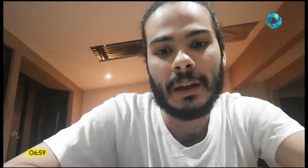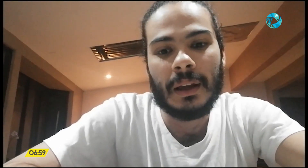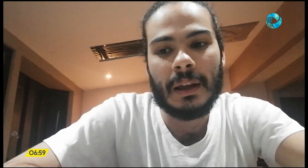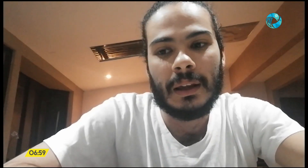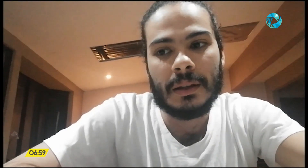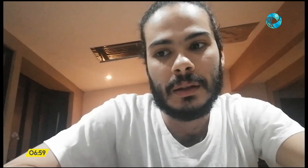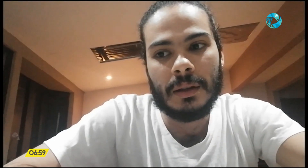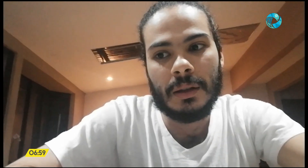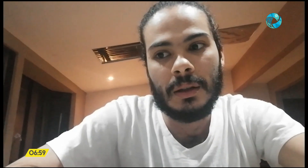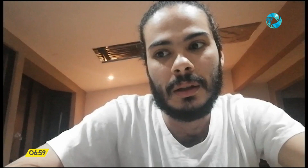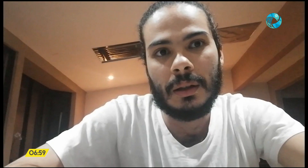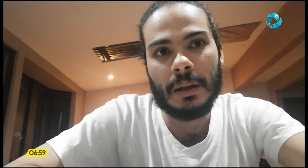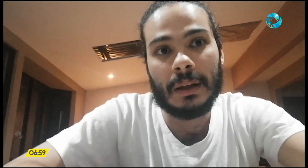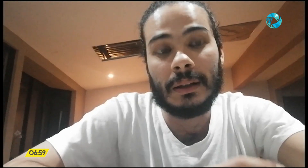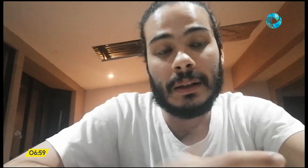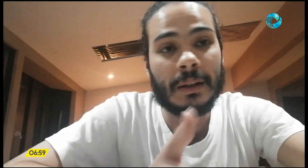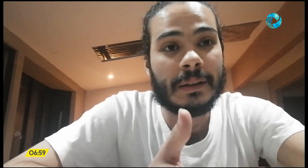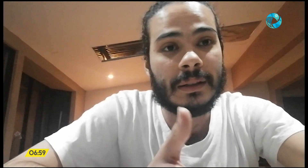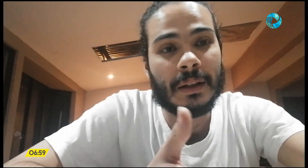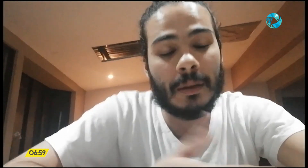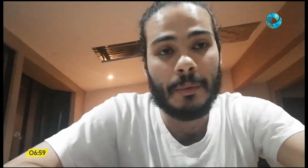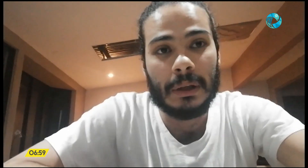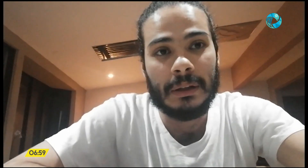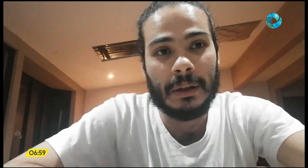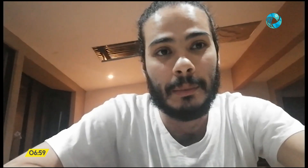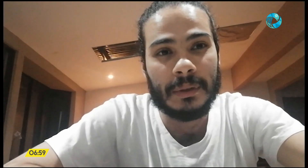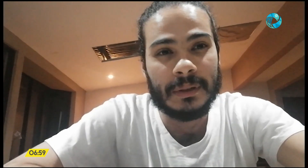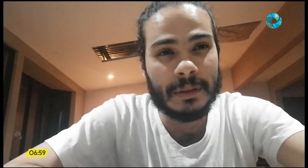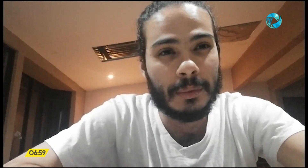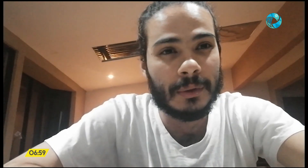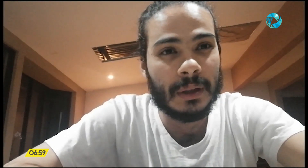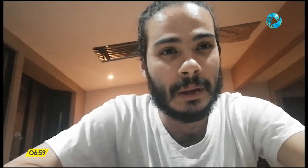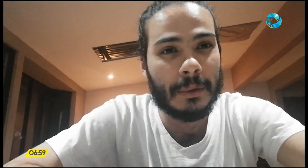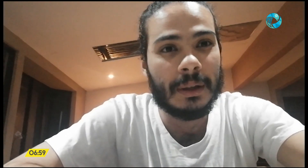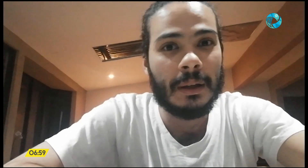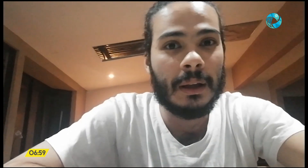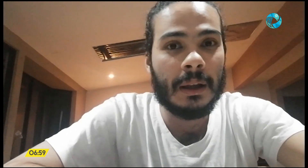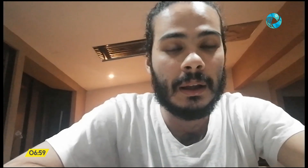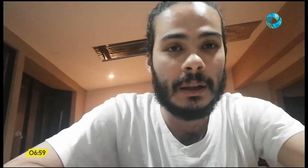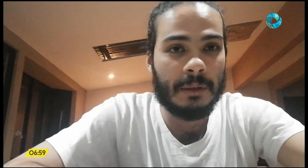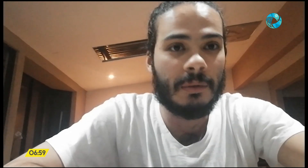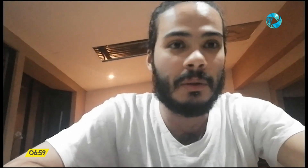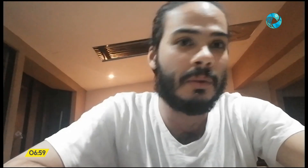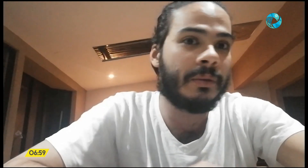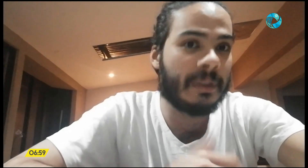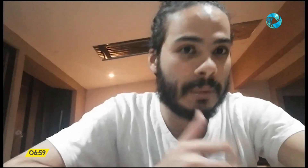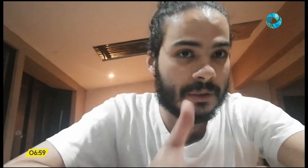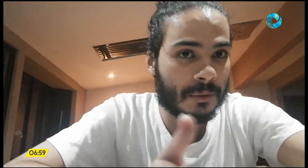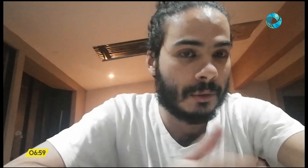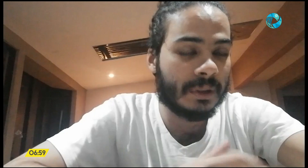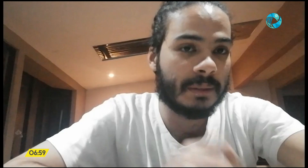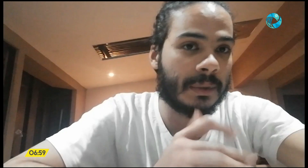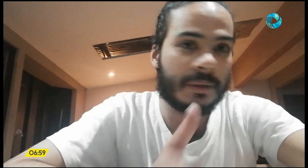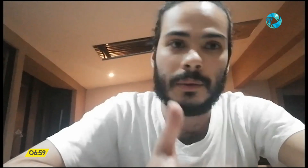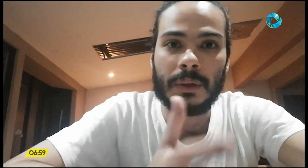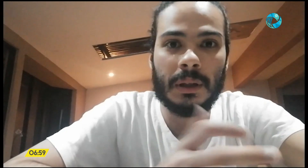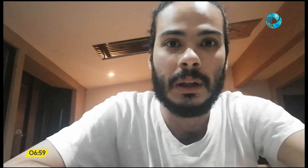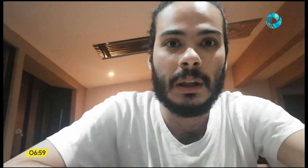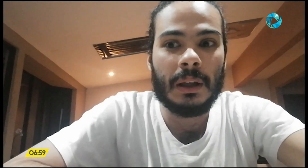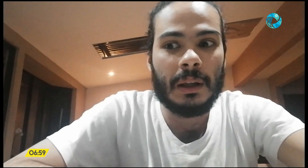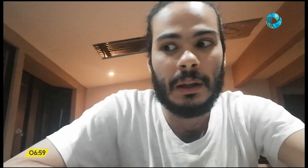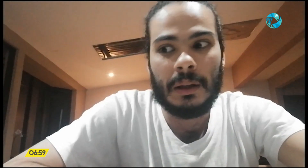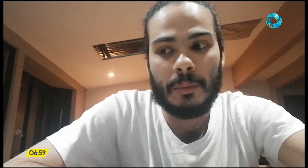cancelarse y él tenía que estar acá por ahí de principios de abril, y luego se aplazó